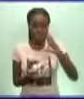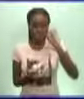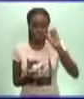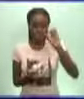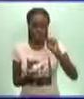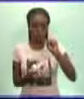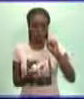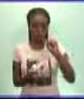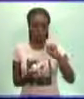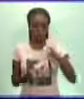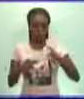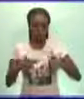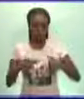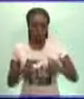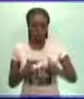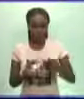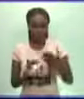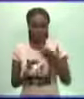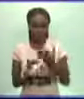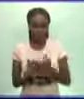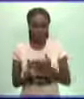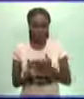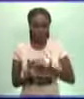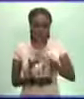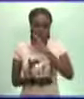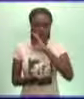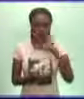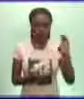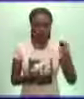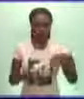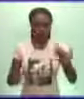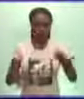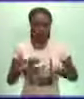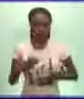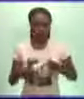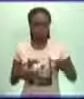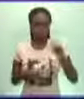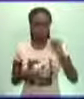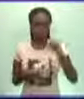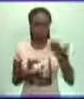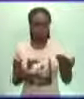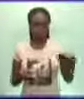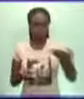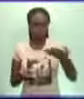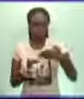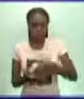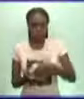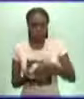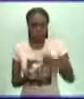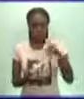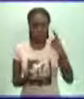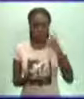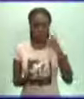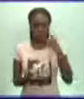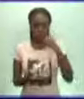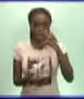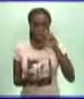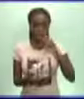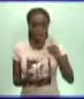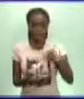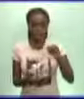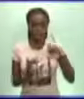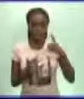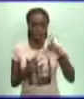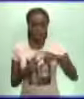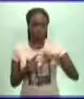cuando se restablezcan las actividades culturales de la ciudad, a que asistan a la puesta en escena que hace el Teatro